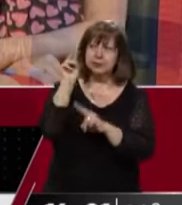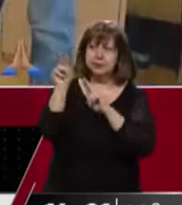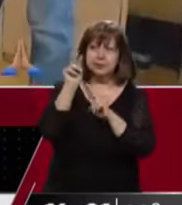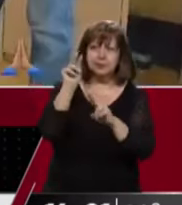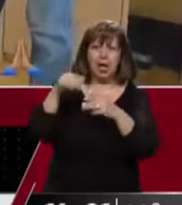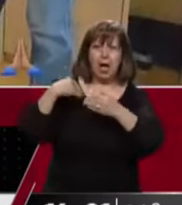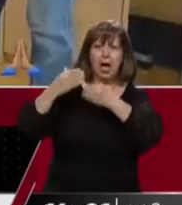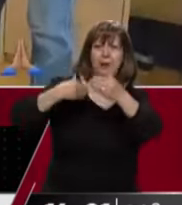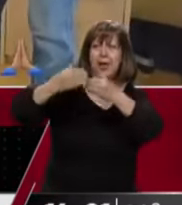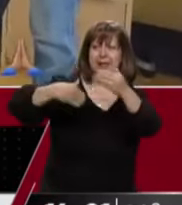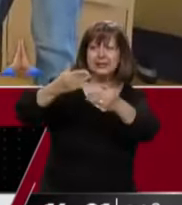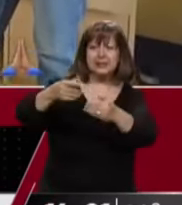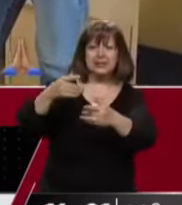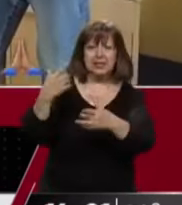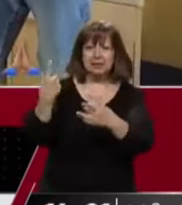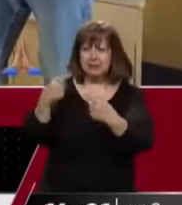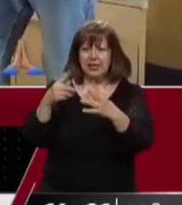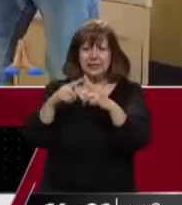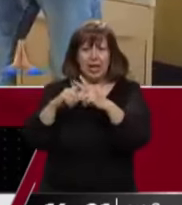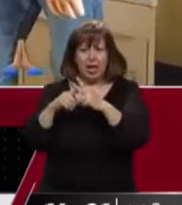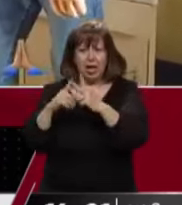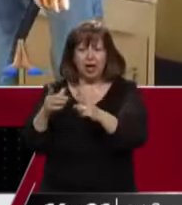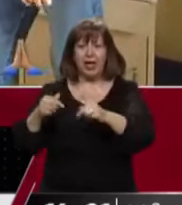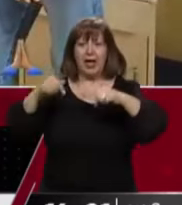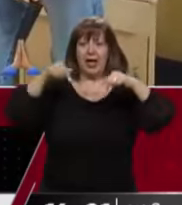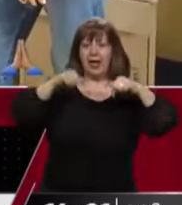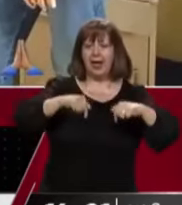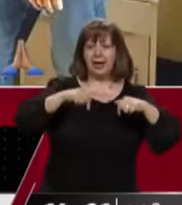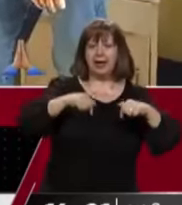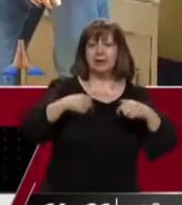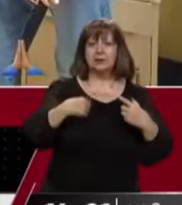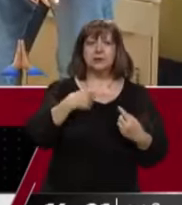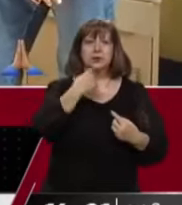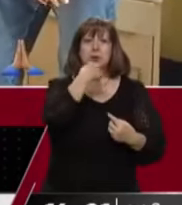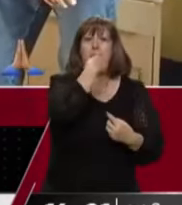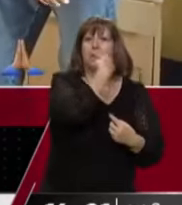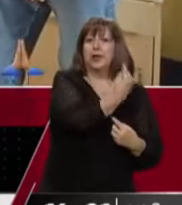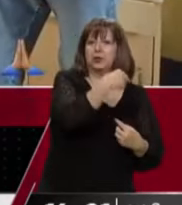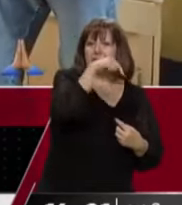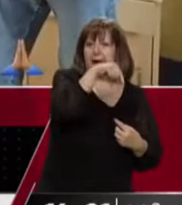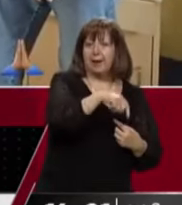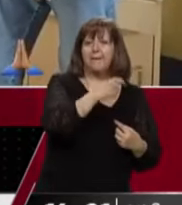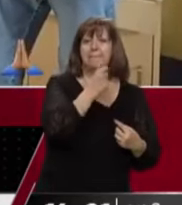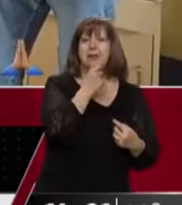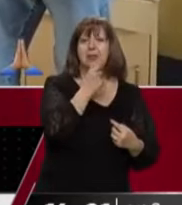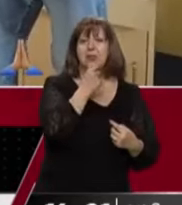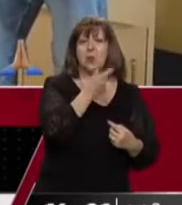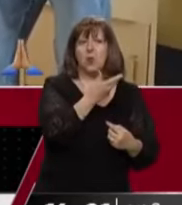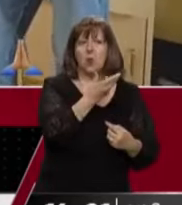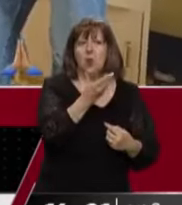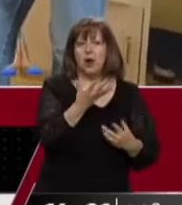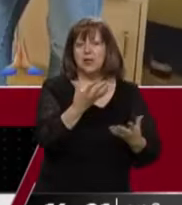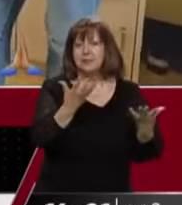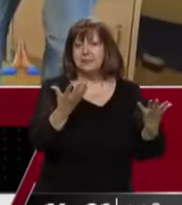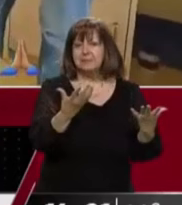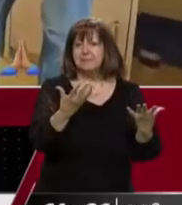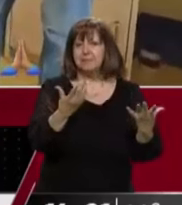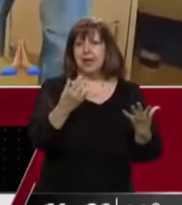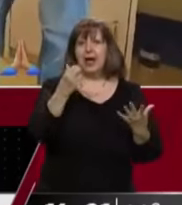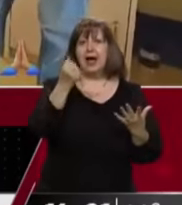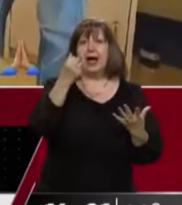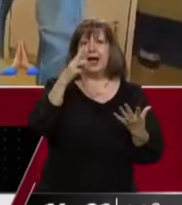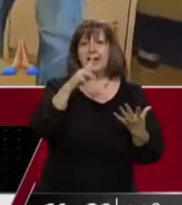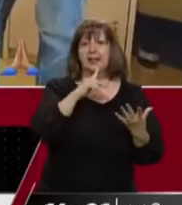muchísimo avance en un montón de cosas. Acá, bueno, ahora yo tengo que averiguarme con los médicos de acá de Mendoza, seguramente a través de mi